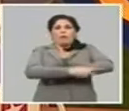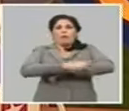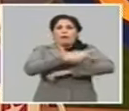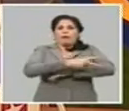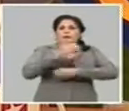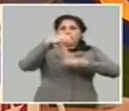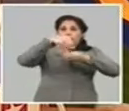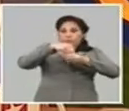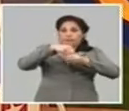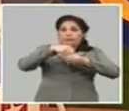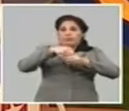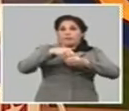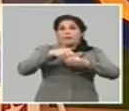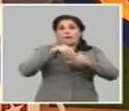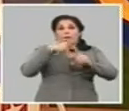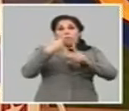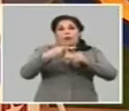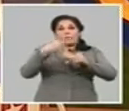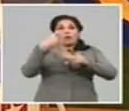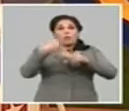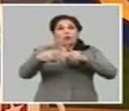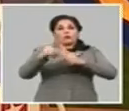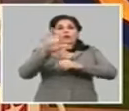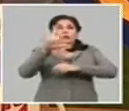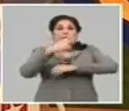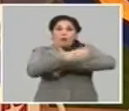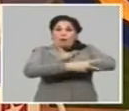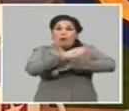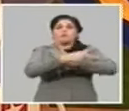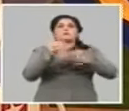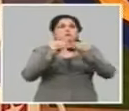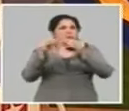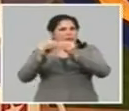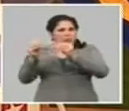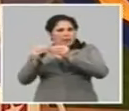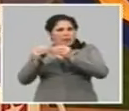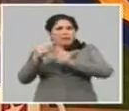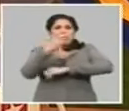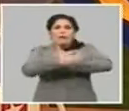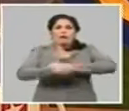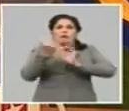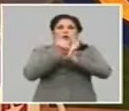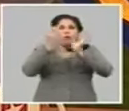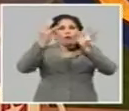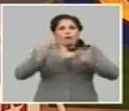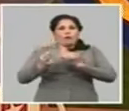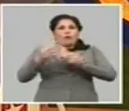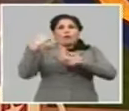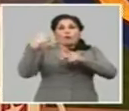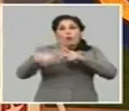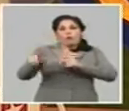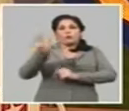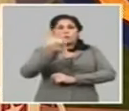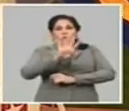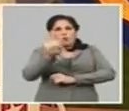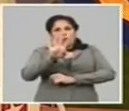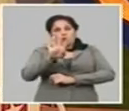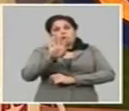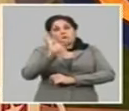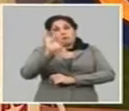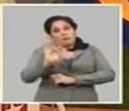se incorporan otros 5 a la transmisión aunque países confirmados son otros 4